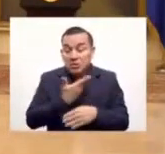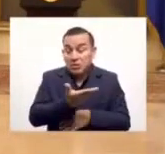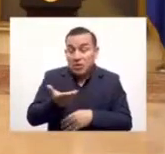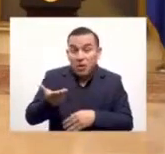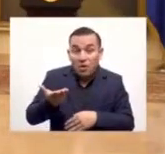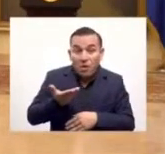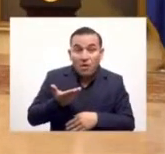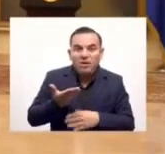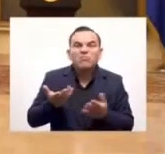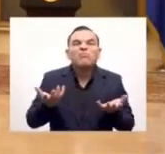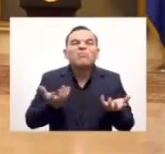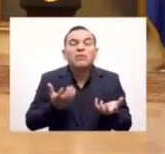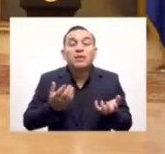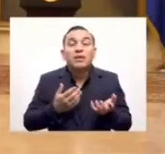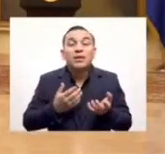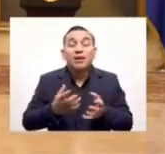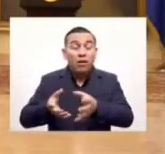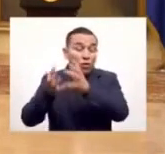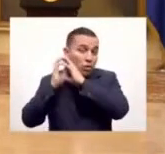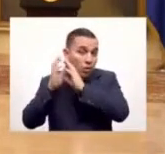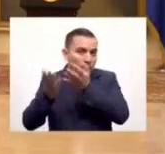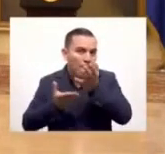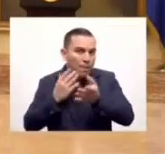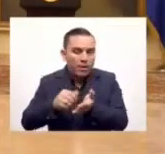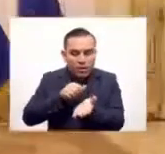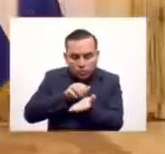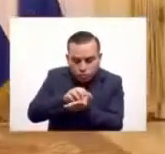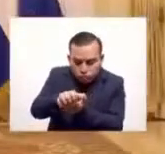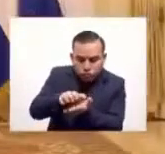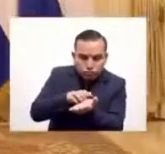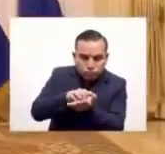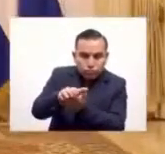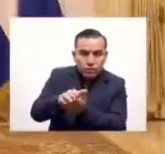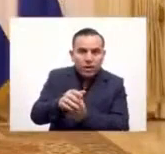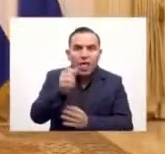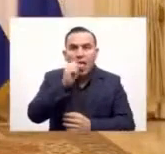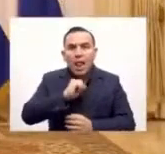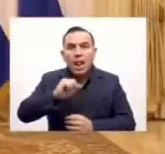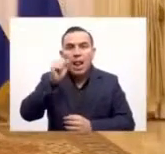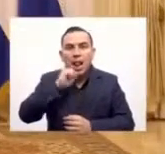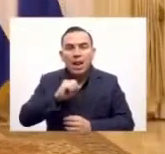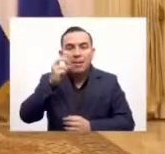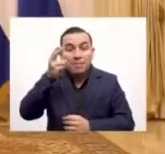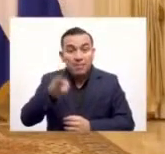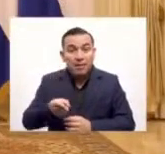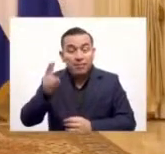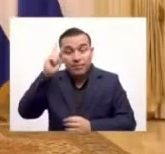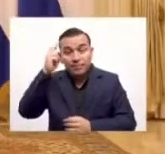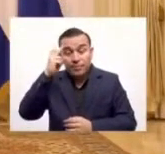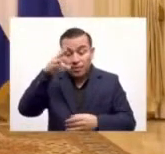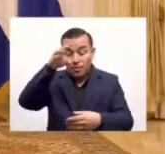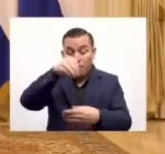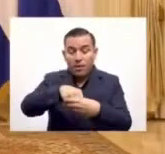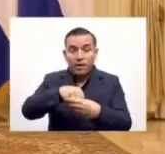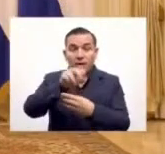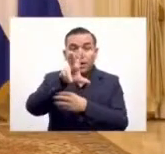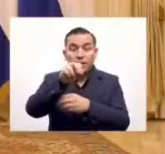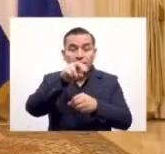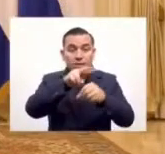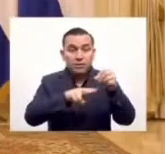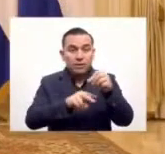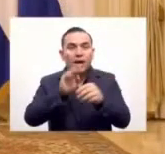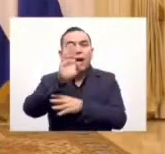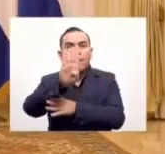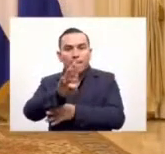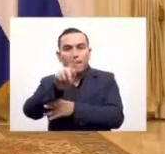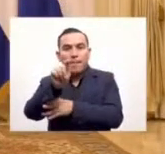una vuelta de, pues de, a la página y vamos a ver qué va a pasar, qué